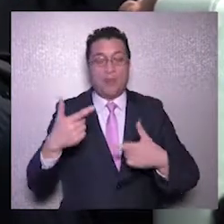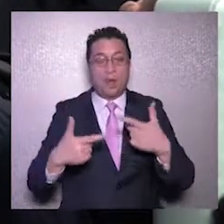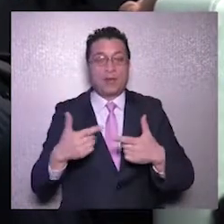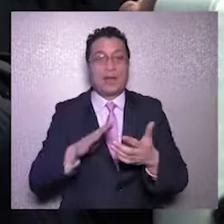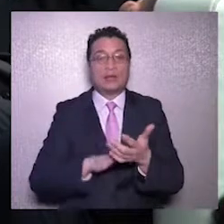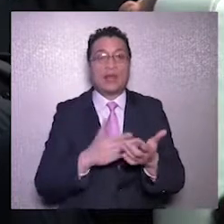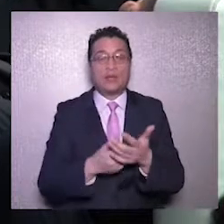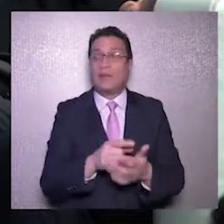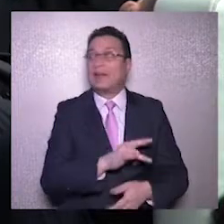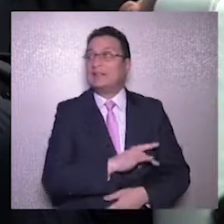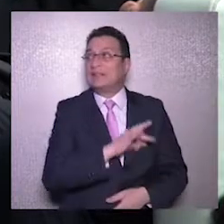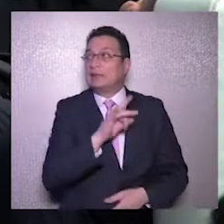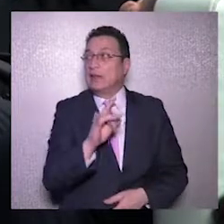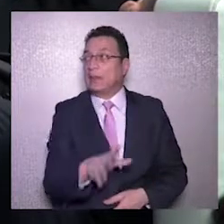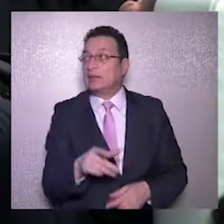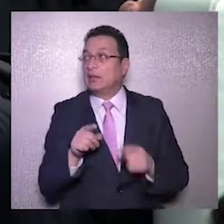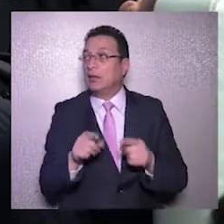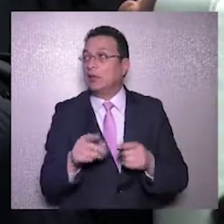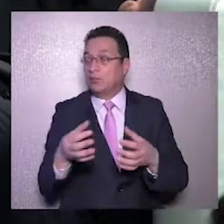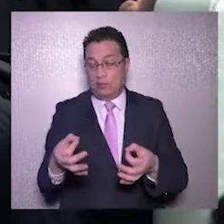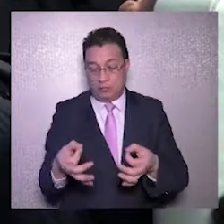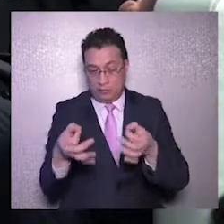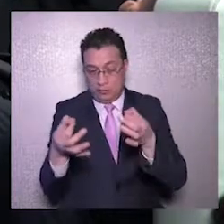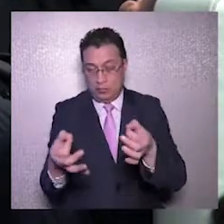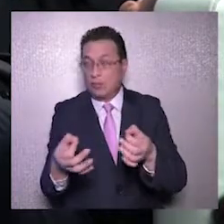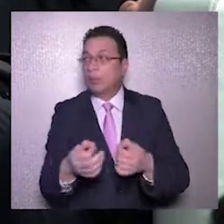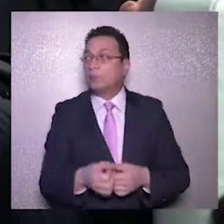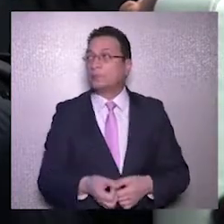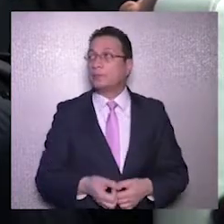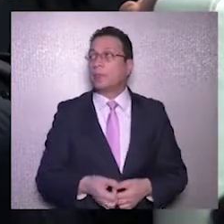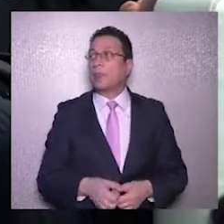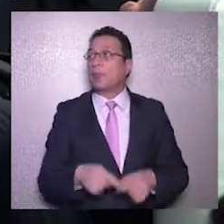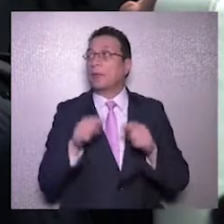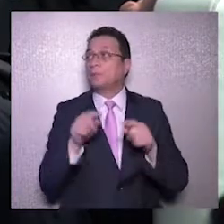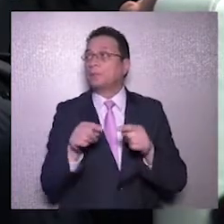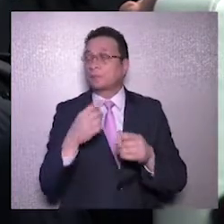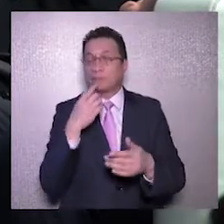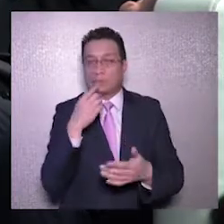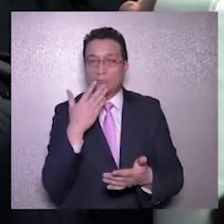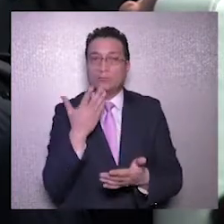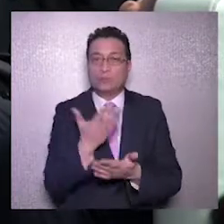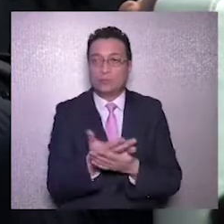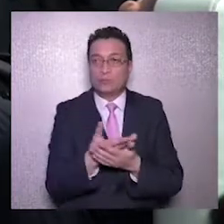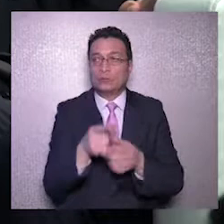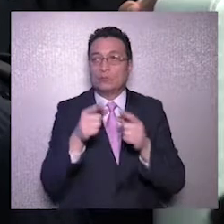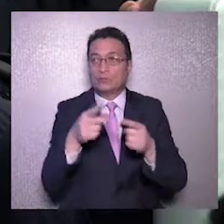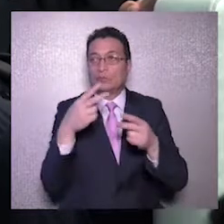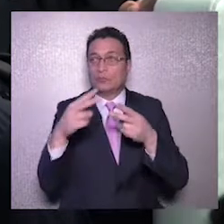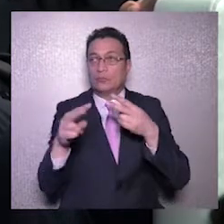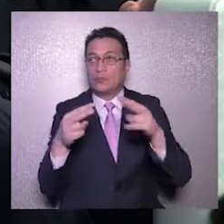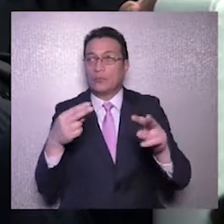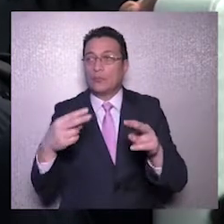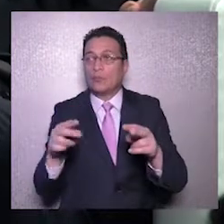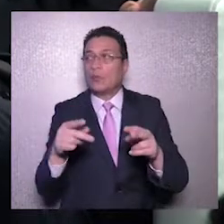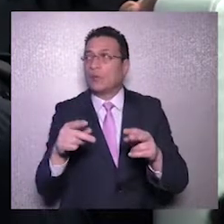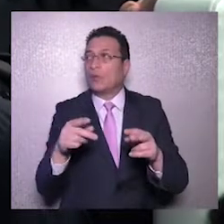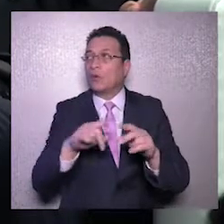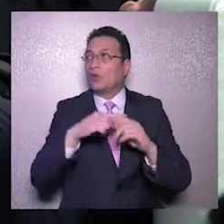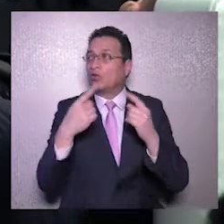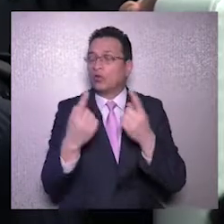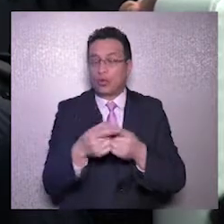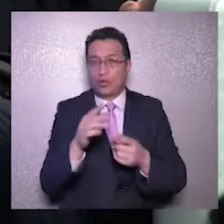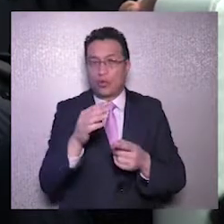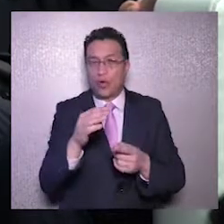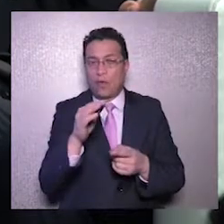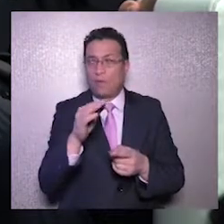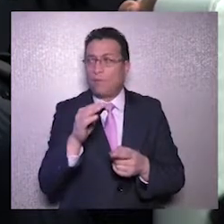para Chile, Nuestra Visión. Esto es del 98. Esta propuesta fue hecha suya por todos los colegios profesionales en la época, por todos los